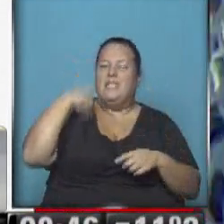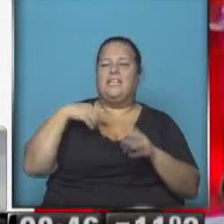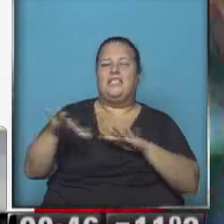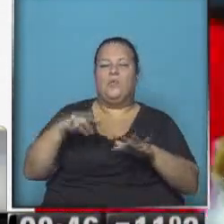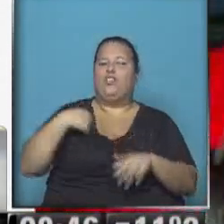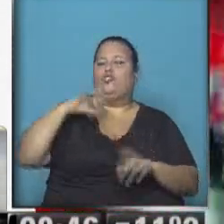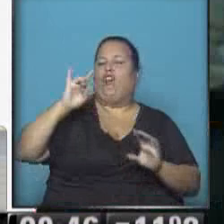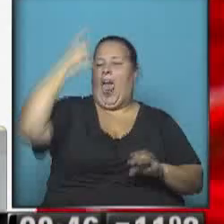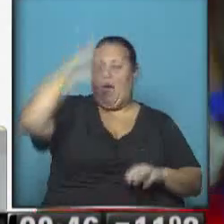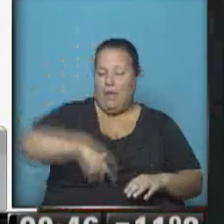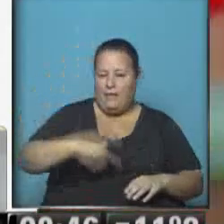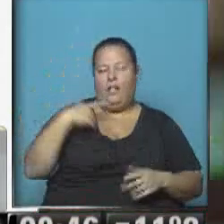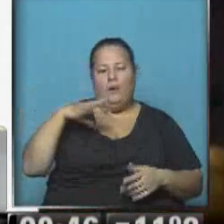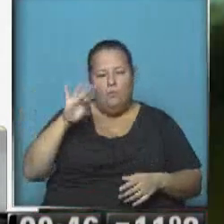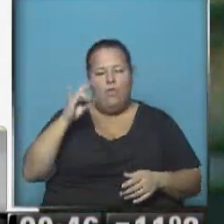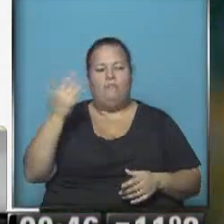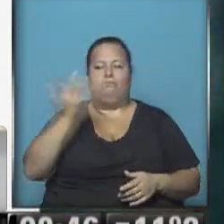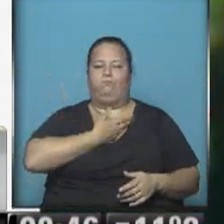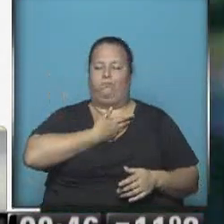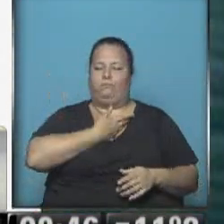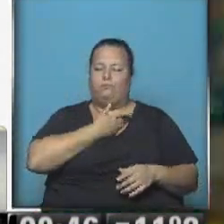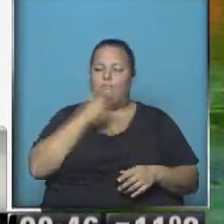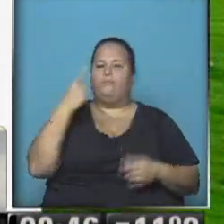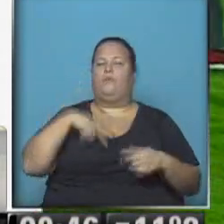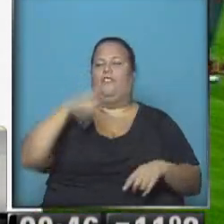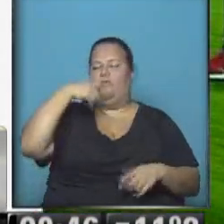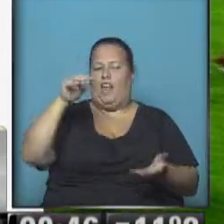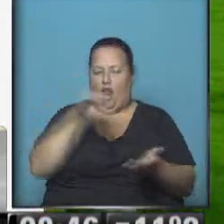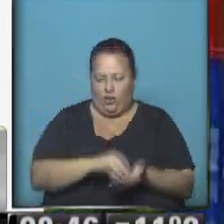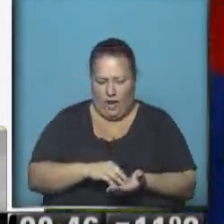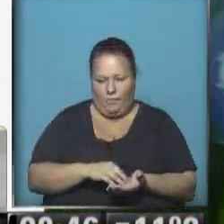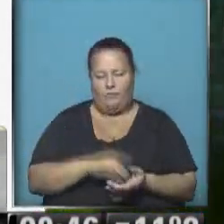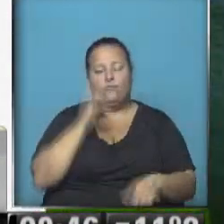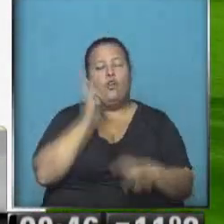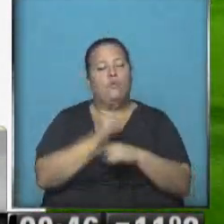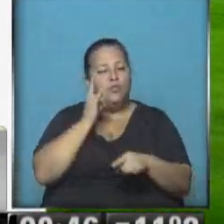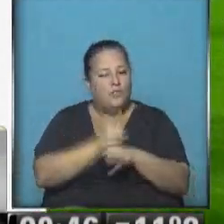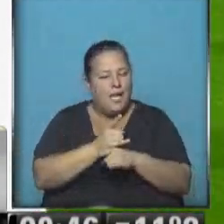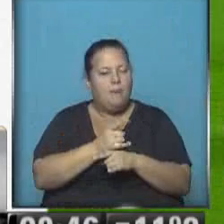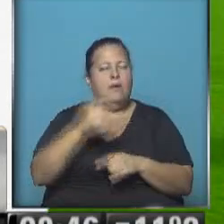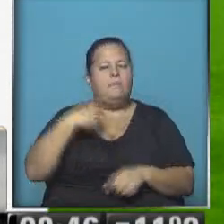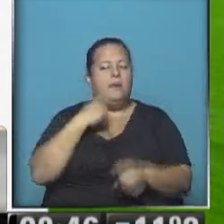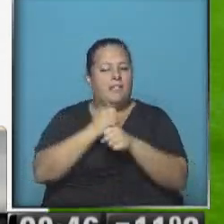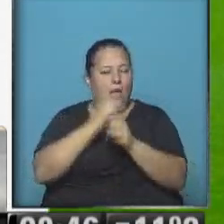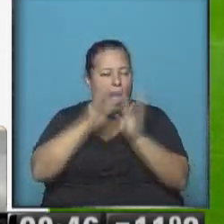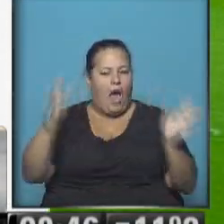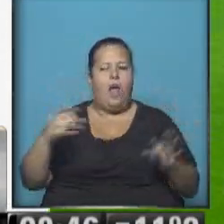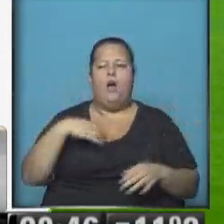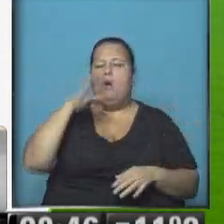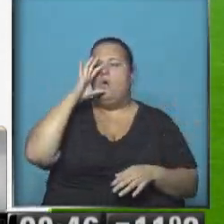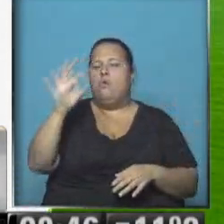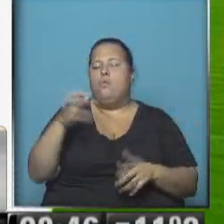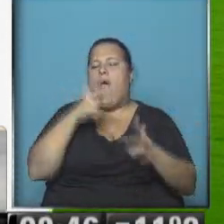mi situación personal después del duro golpe de haber perdido una nueva final Como siempre he sido en mi carrera Nunca tengo